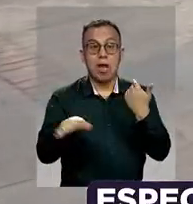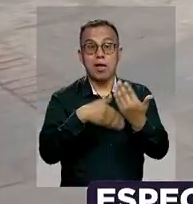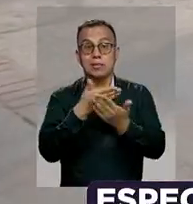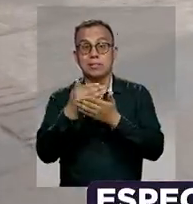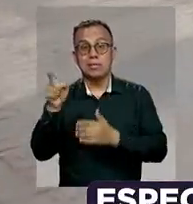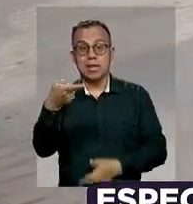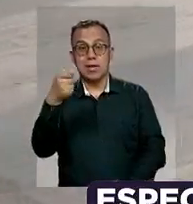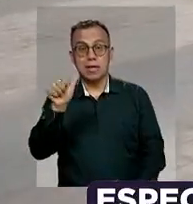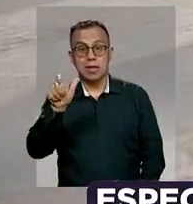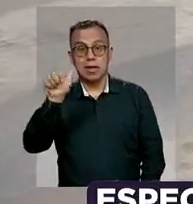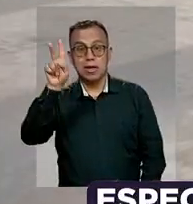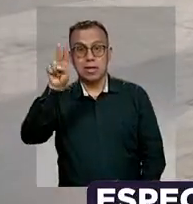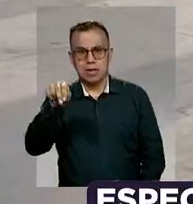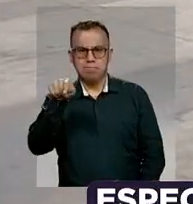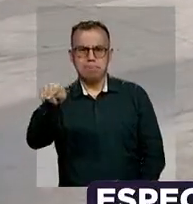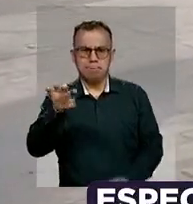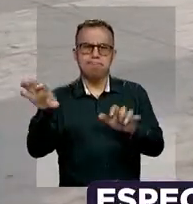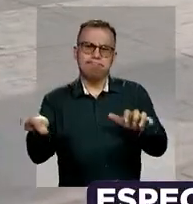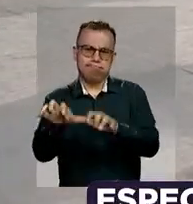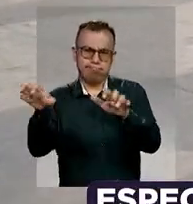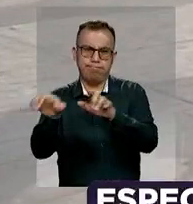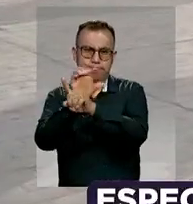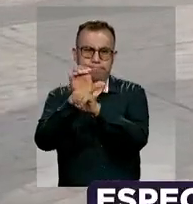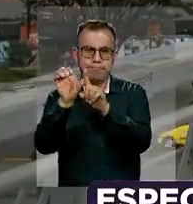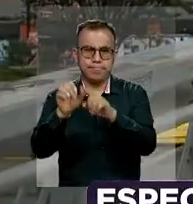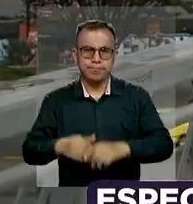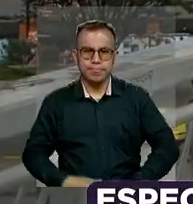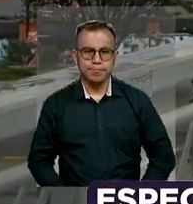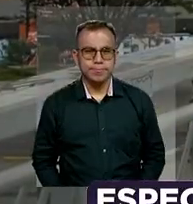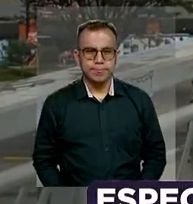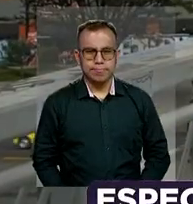Galán, donde se han programado actos culturales.